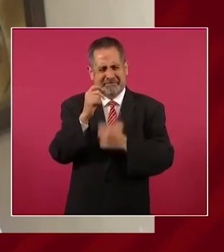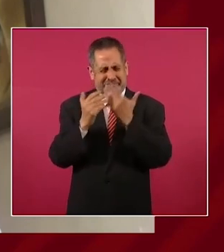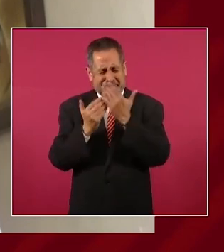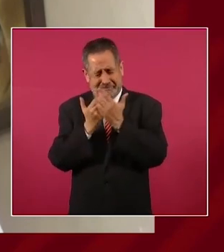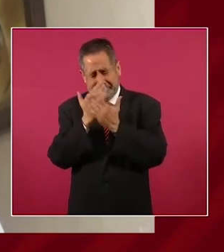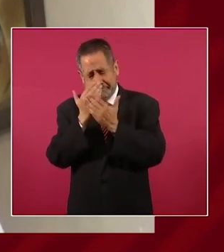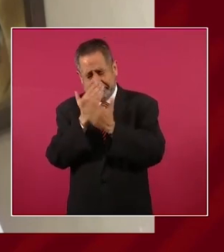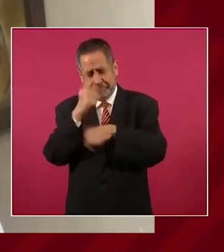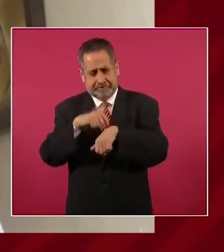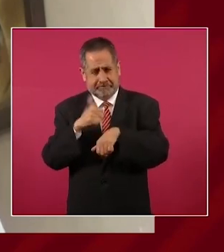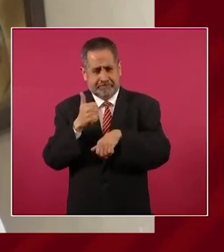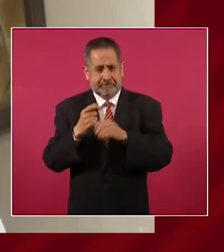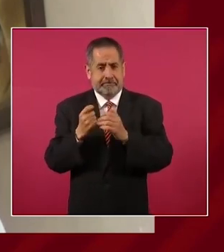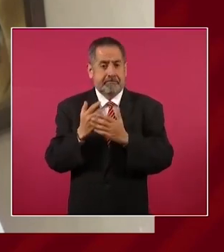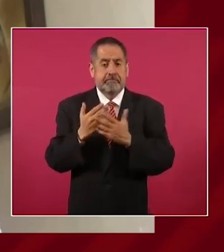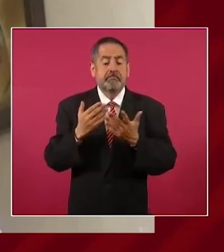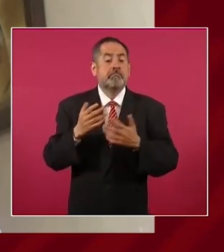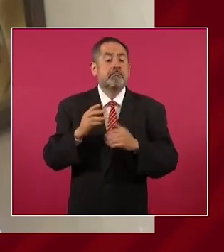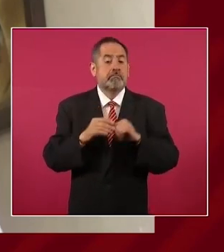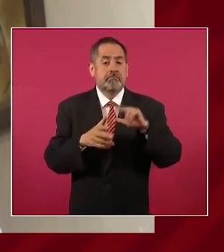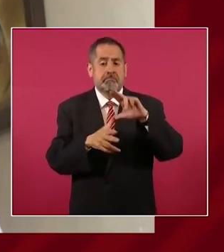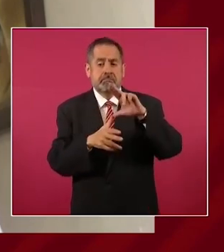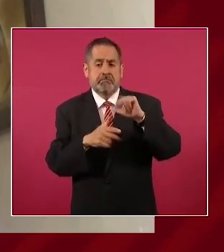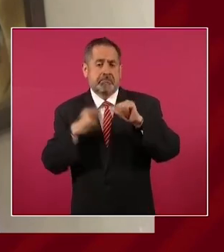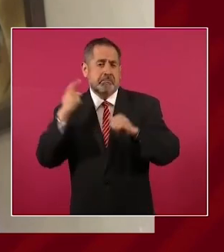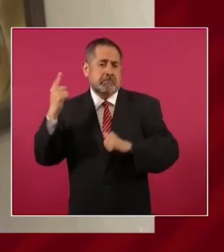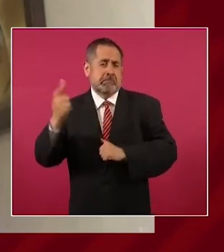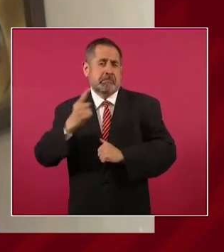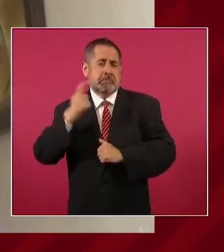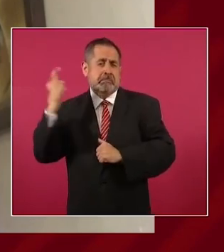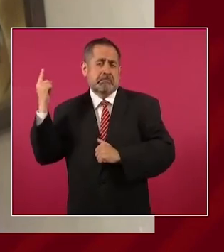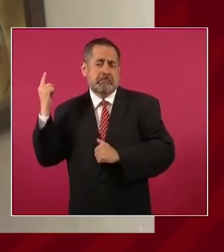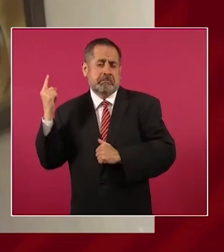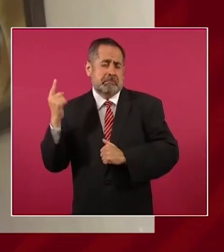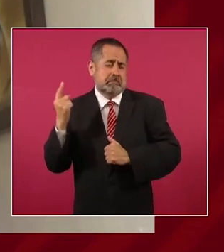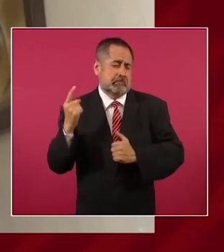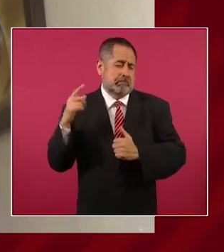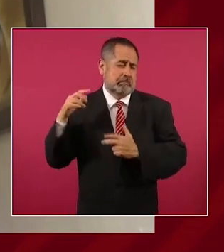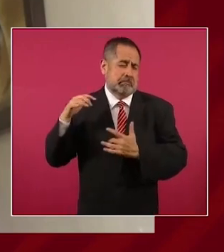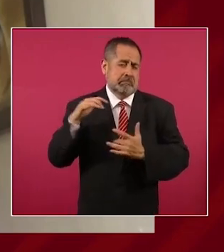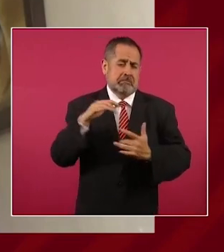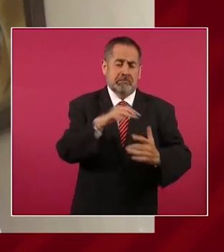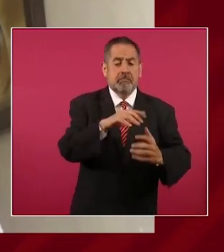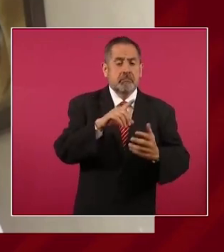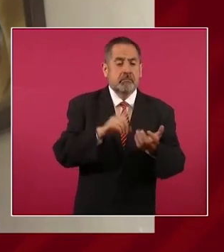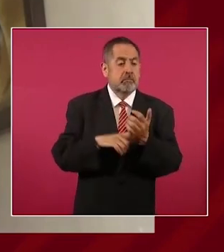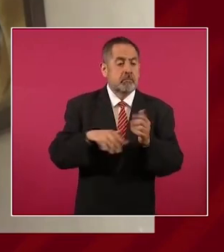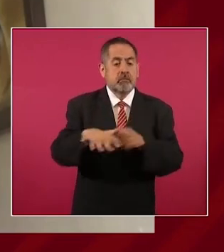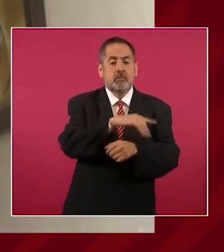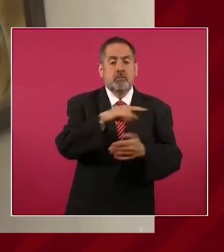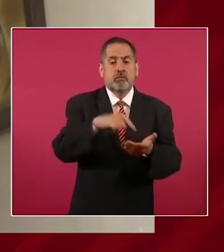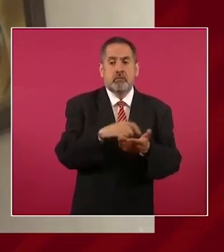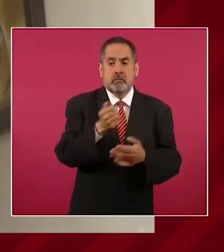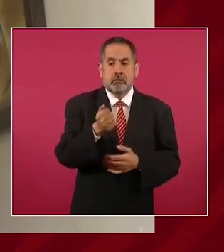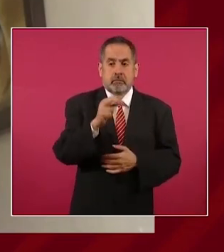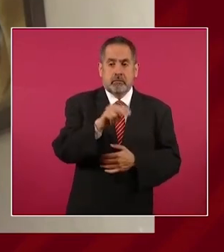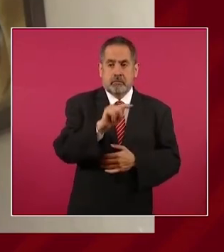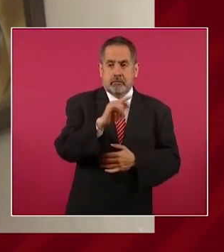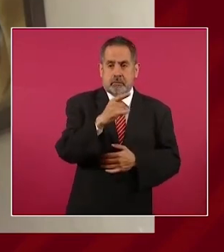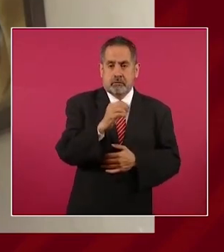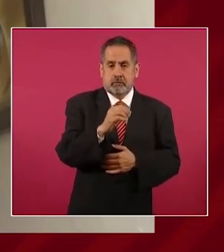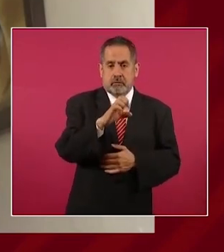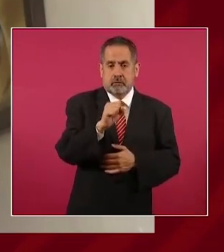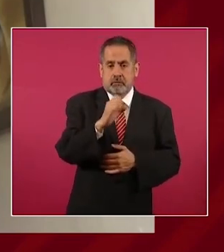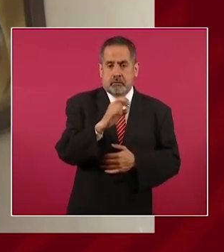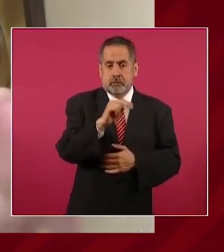mañana, tocó tierra el huracán Roslyn de categoría 3 en Santiago Ixcuintla,